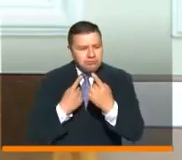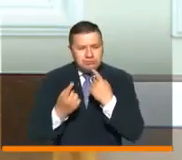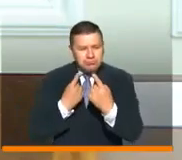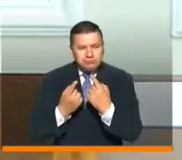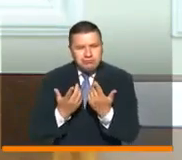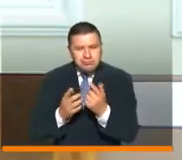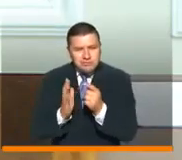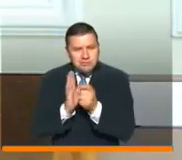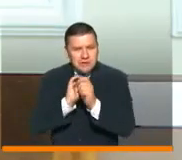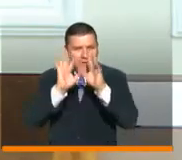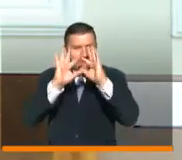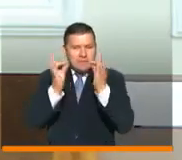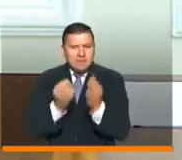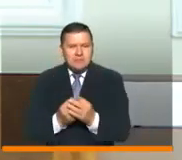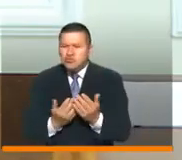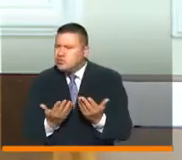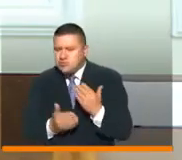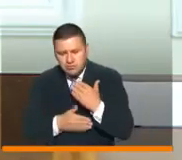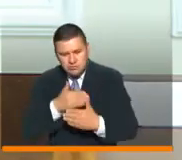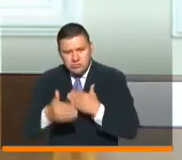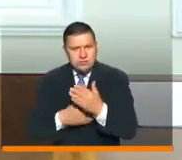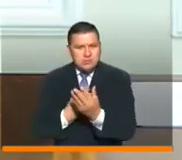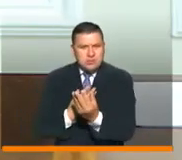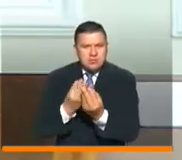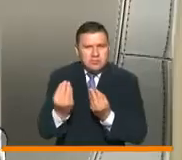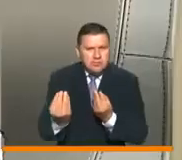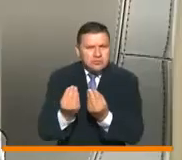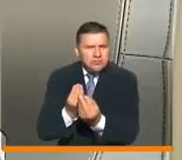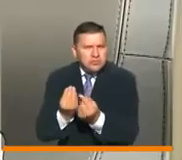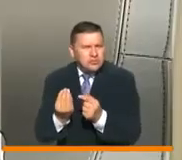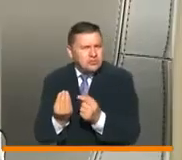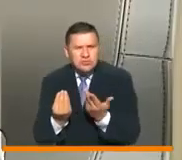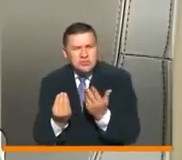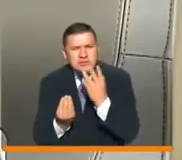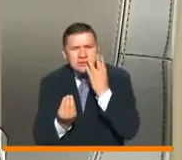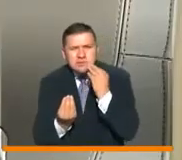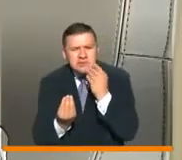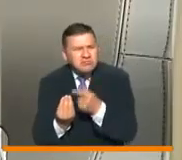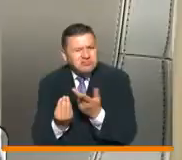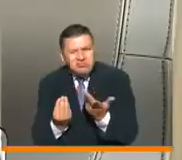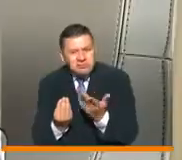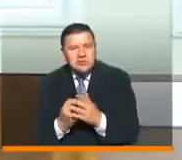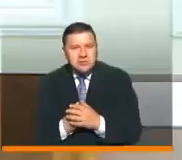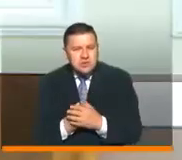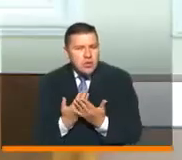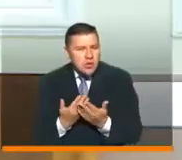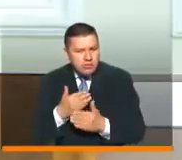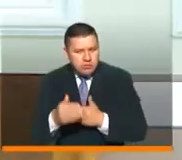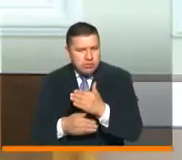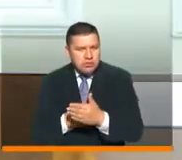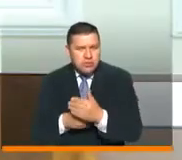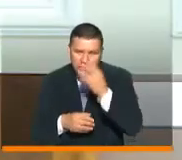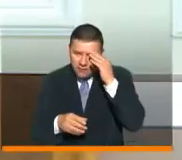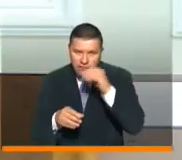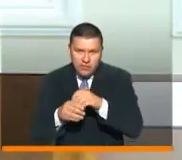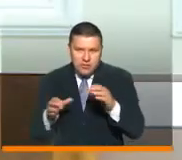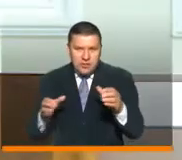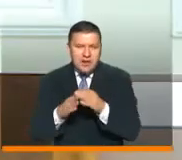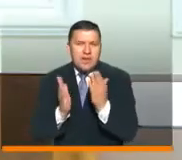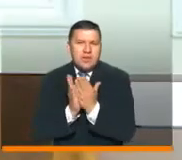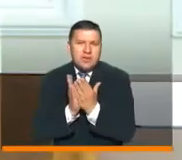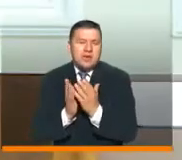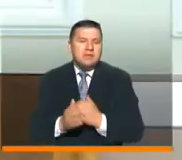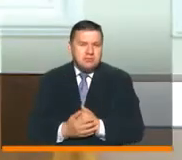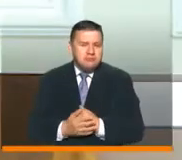con mucha claridad a las familias. ¿Cómo avanza el modelo de alternancia? ¿Cómo están esas experiencias? Y también, ¿cómo avanza el Fondo de Solidaridad